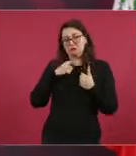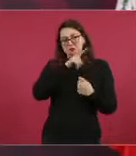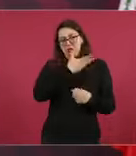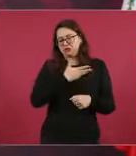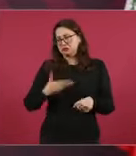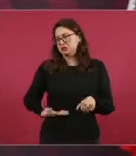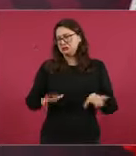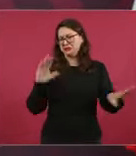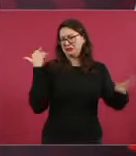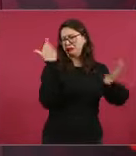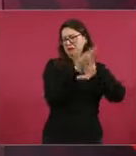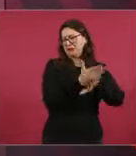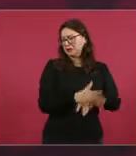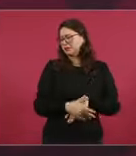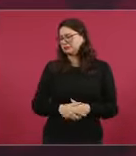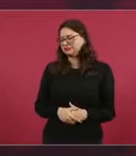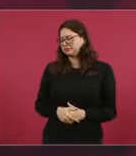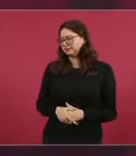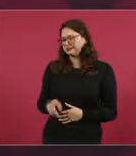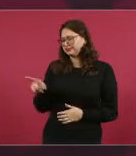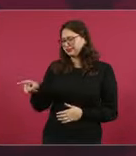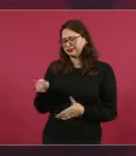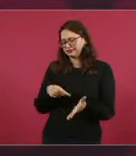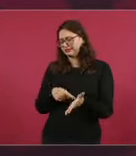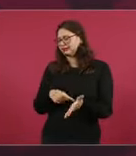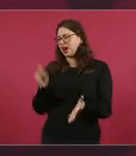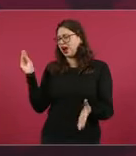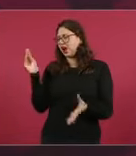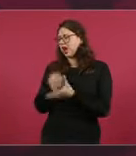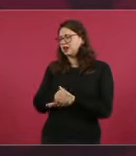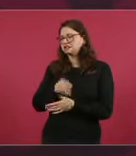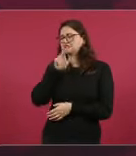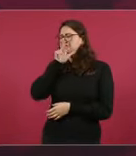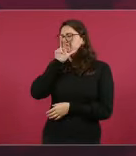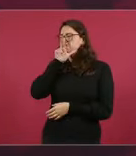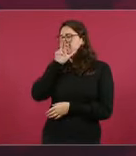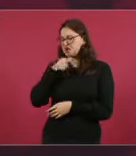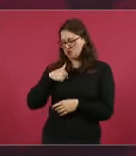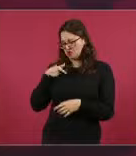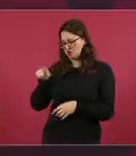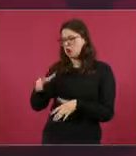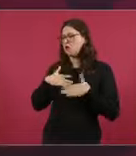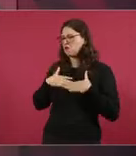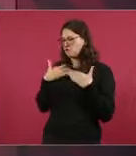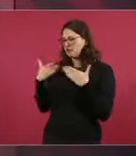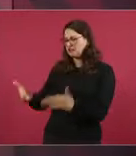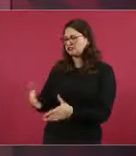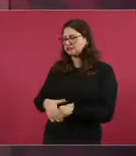distinta. No, no, no te preocupes, yo te tengo confianza,